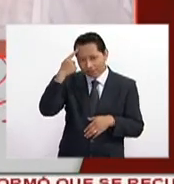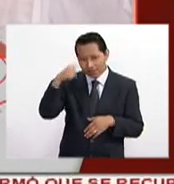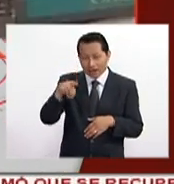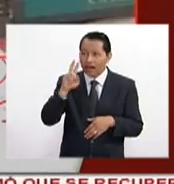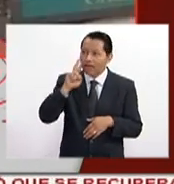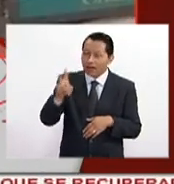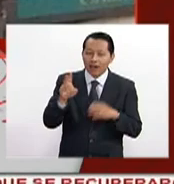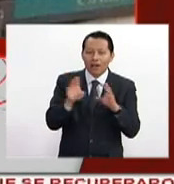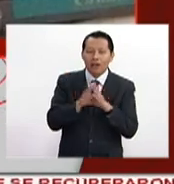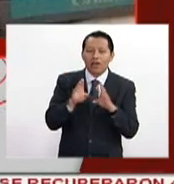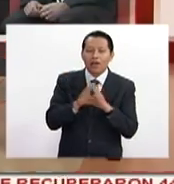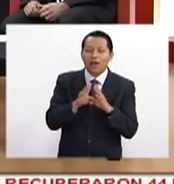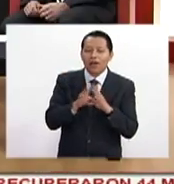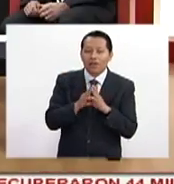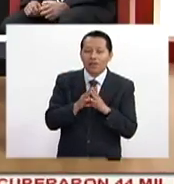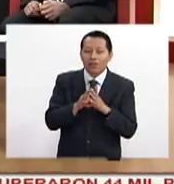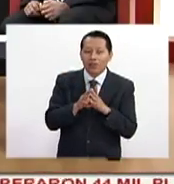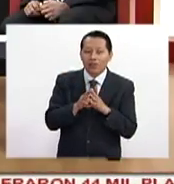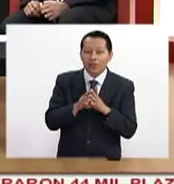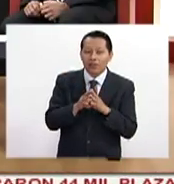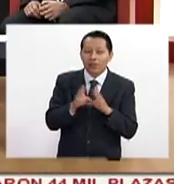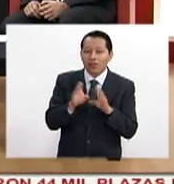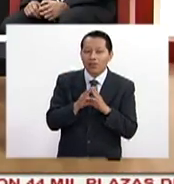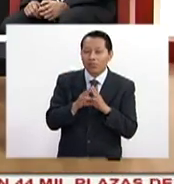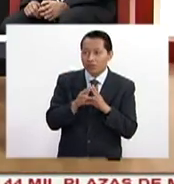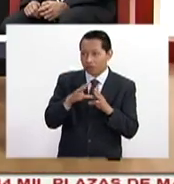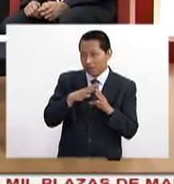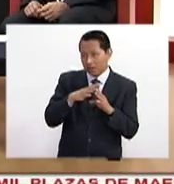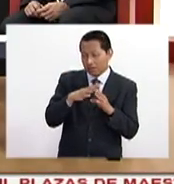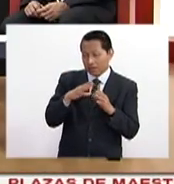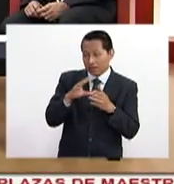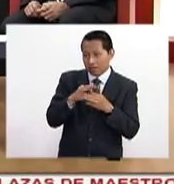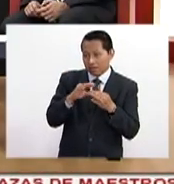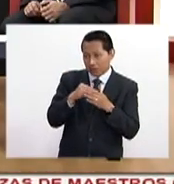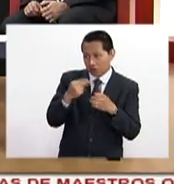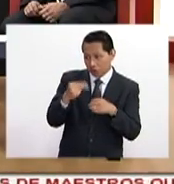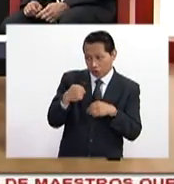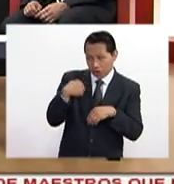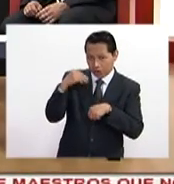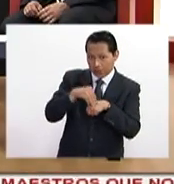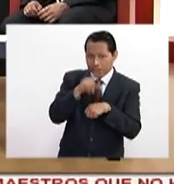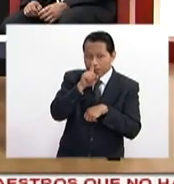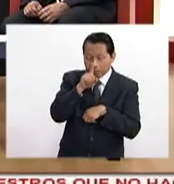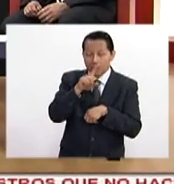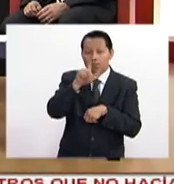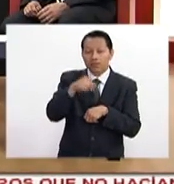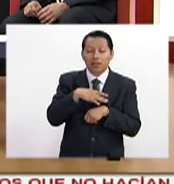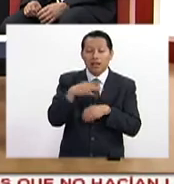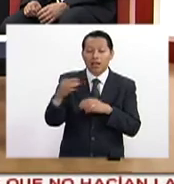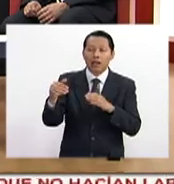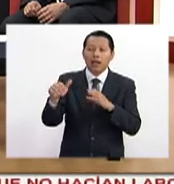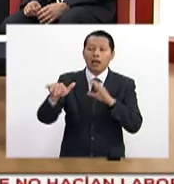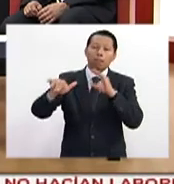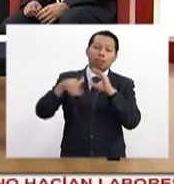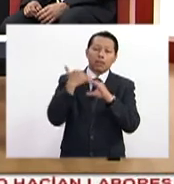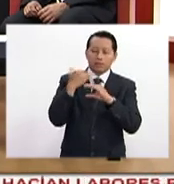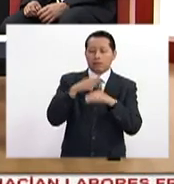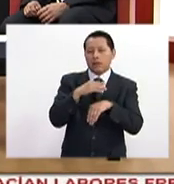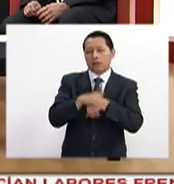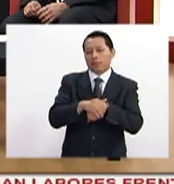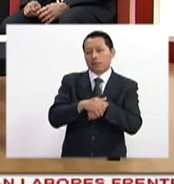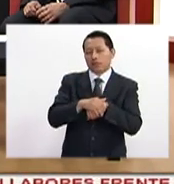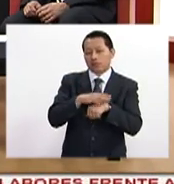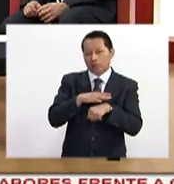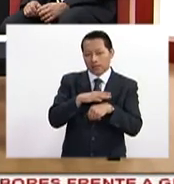ver cómo ni siquiera nos mencionaban. Y de repente recibo un mensaje de unos amigos que traían